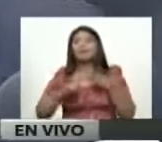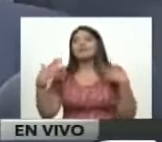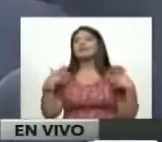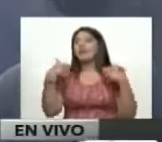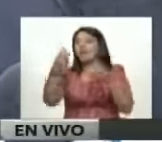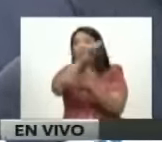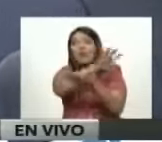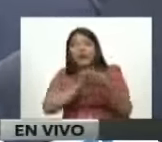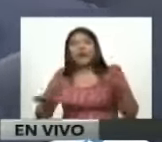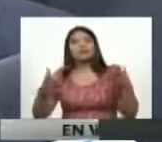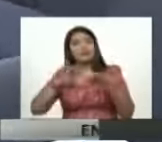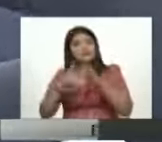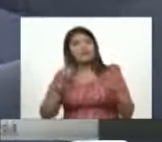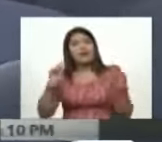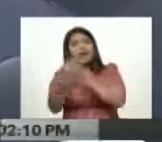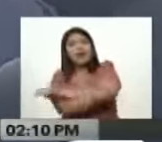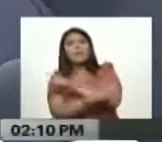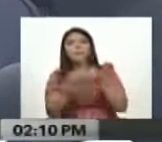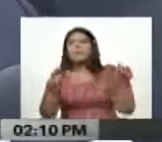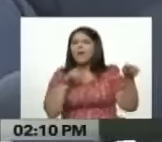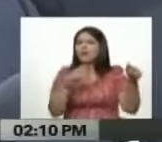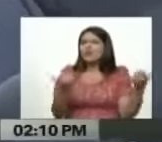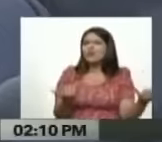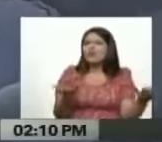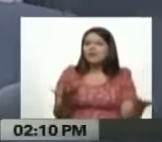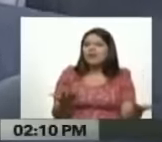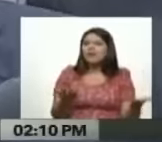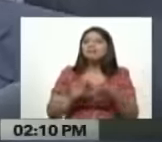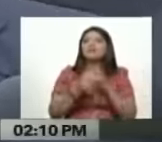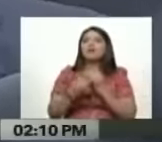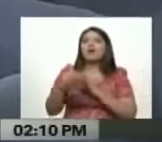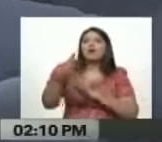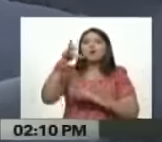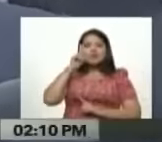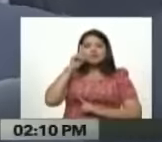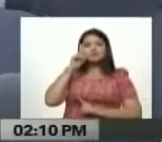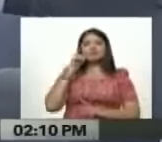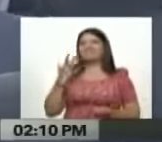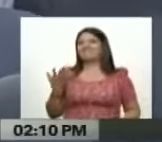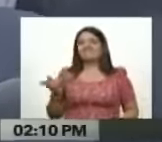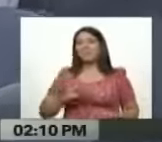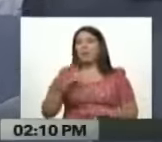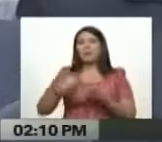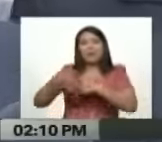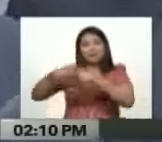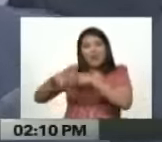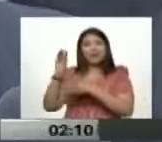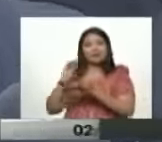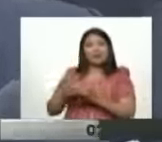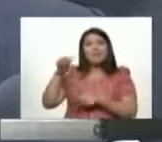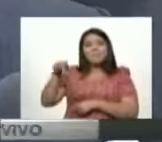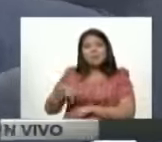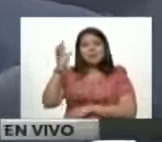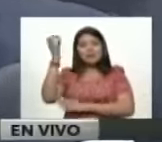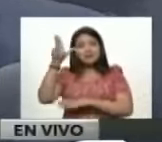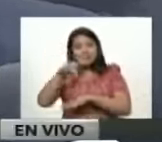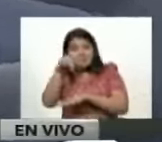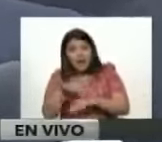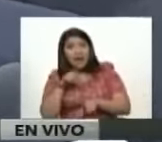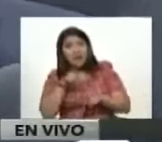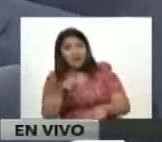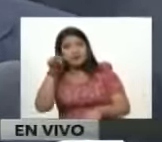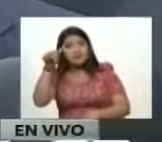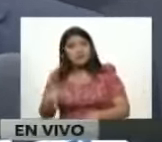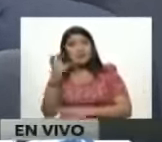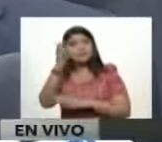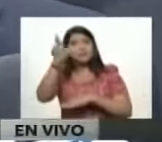gratuita. Eso es el cambio. El cambio que quieren ellos ahora no es cambio, es retroceso. Y nosotros no va a haber retroceso. Ahora, ellos desde aquí en la asamblea, ellos desde aquí,